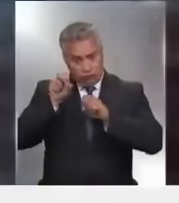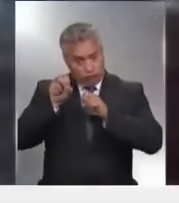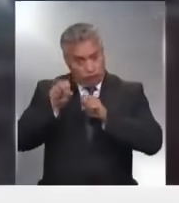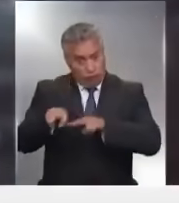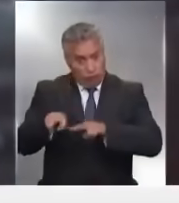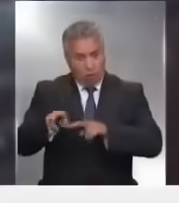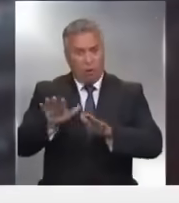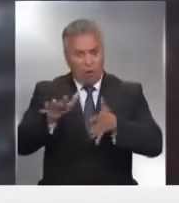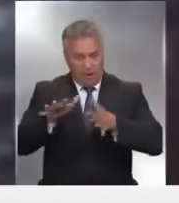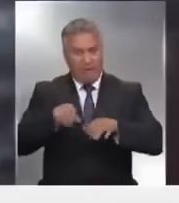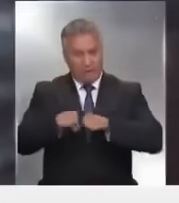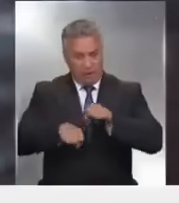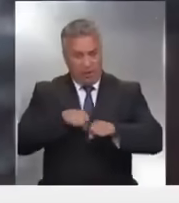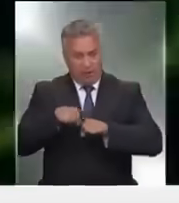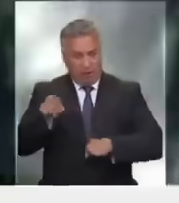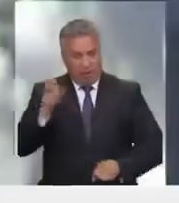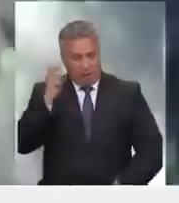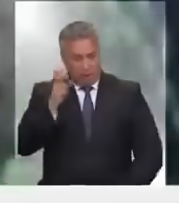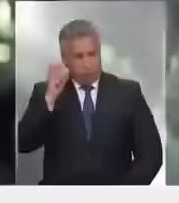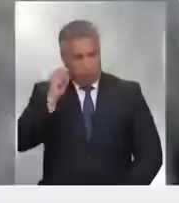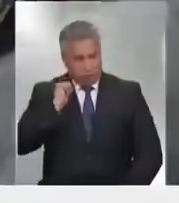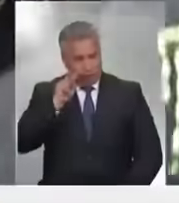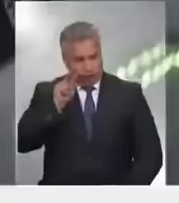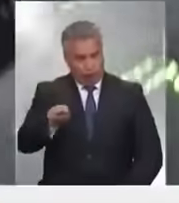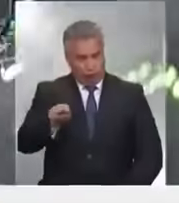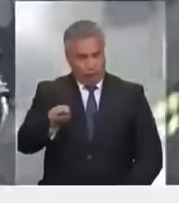que se está robando una bicicleta.